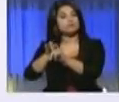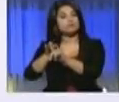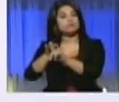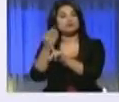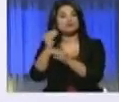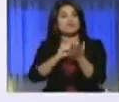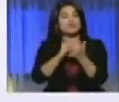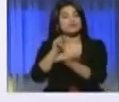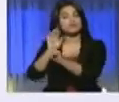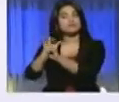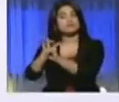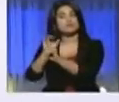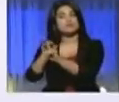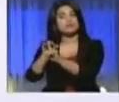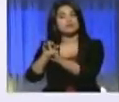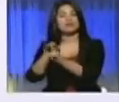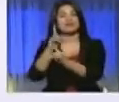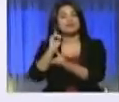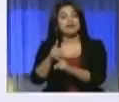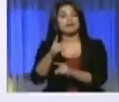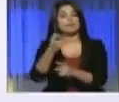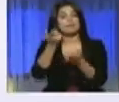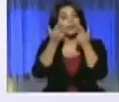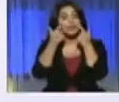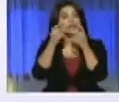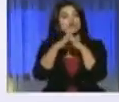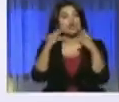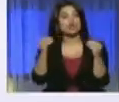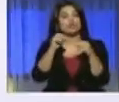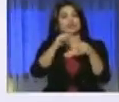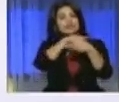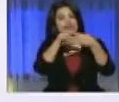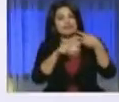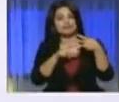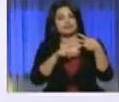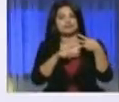en todo lo que es la combinación de tres factores.